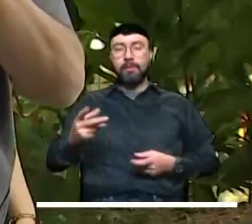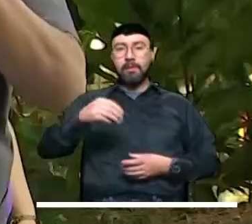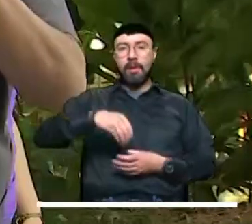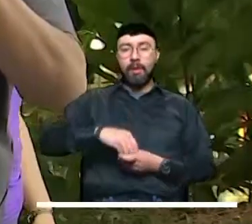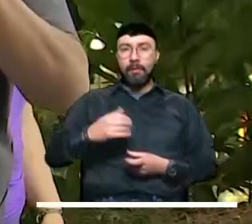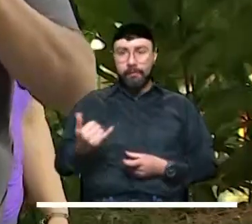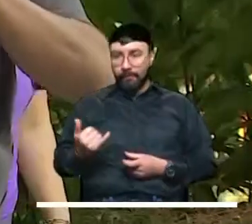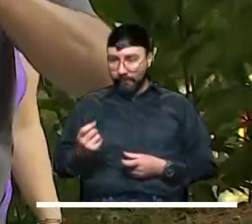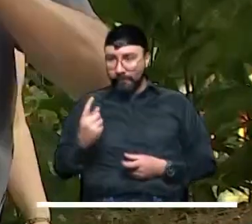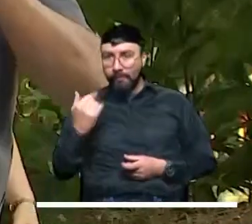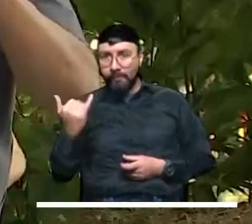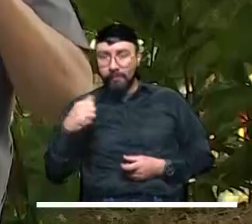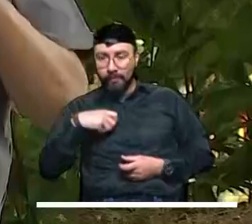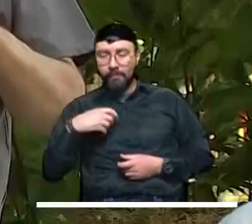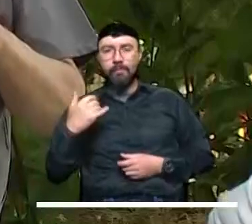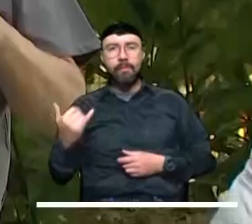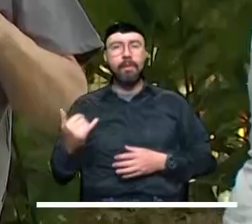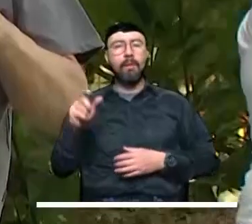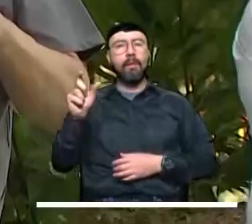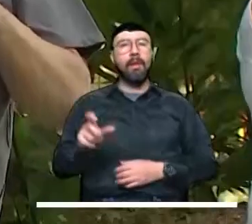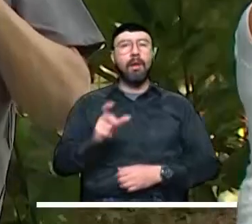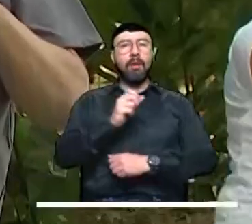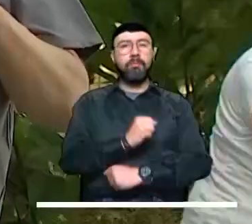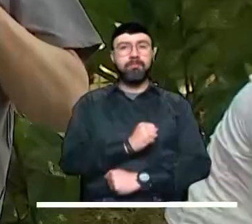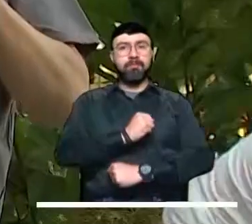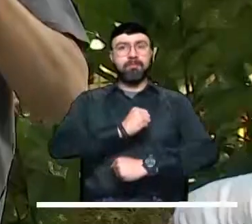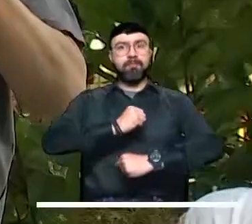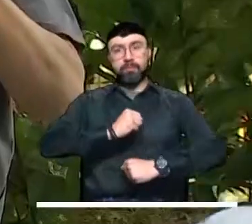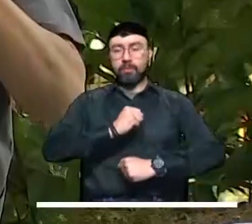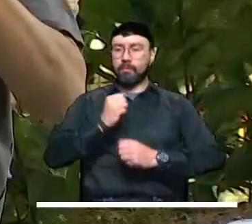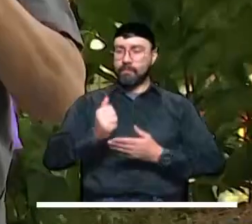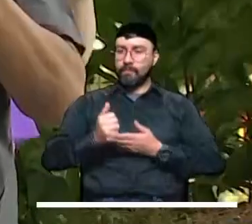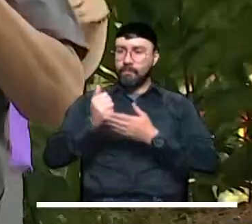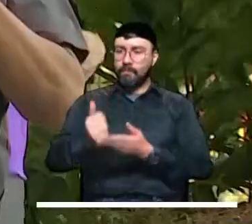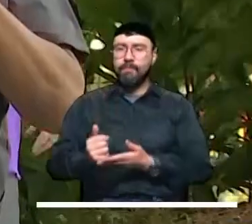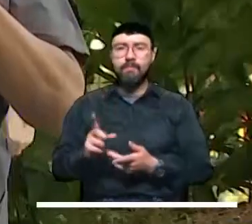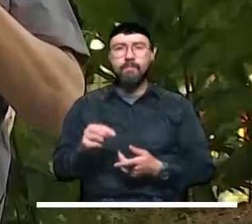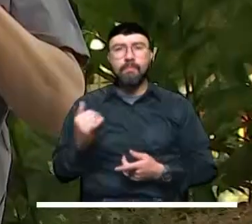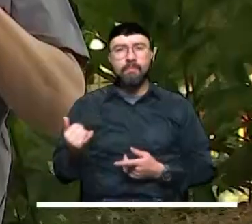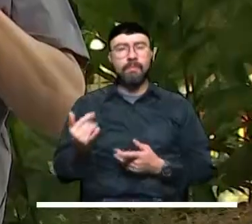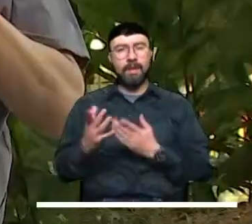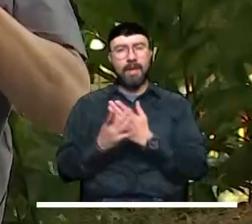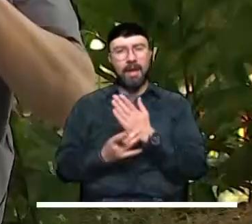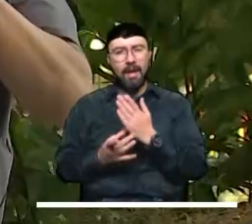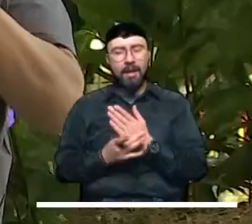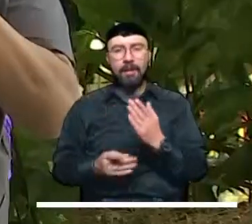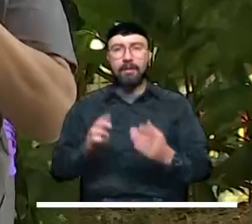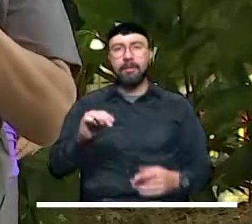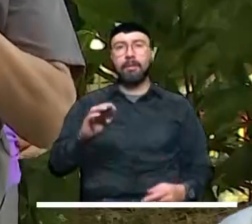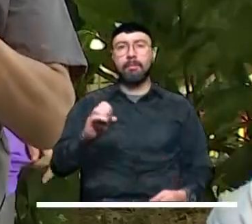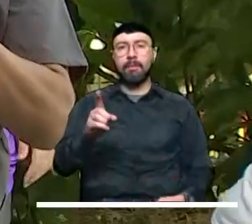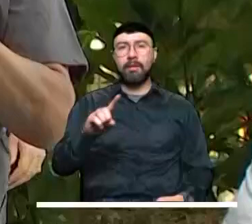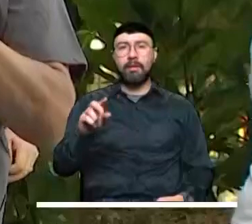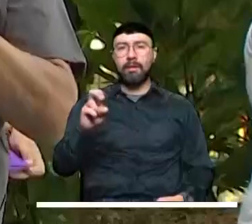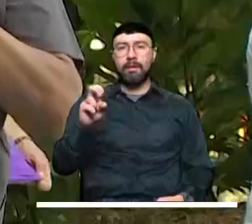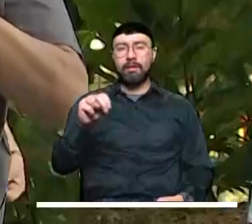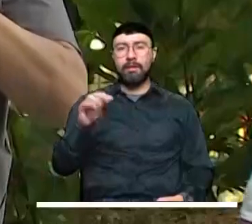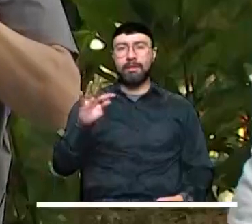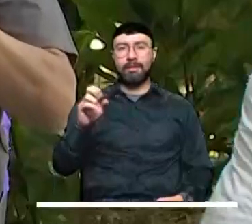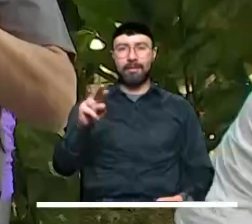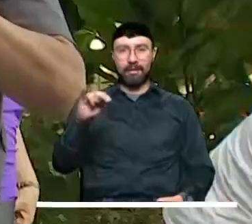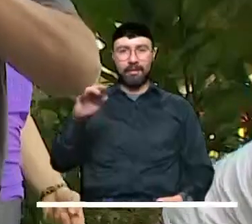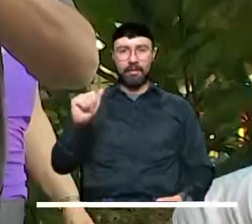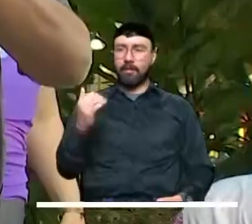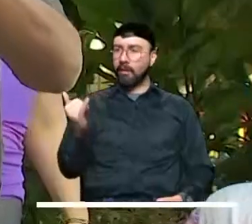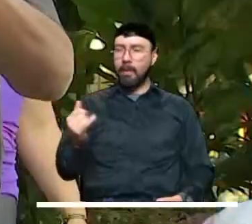pared abdominal en los pacientes con sobrepeso como de la grasa mesentérica, que es de pronto la primera grasa de la que